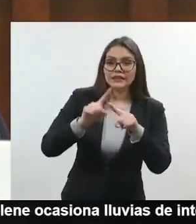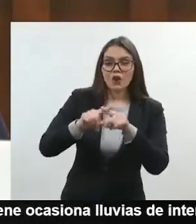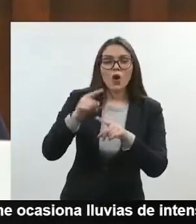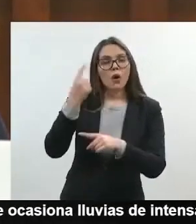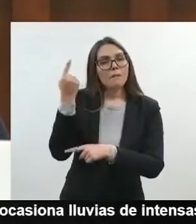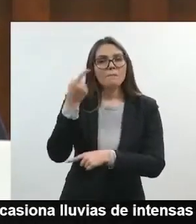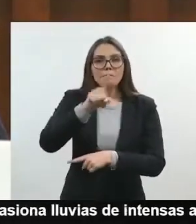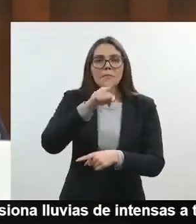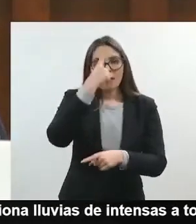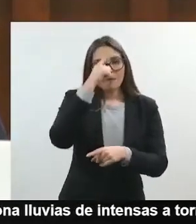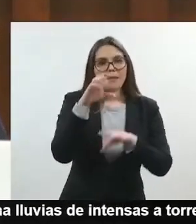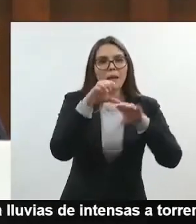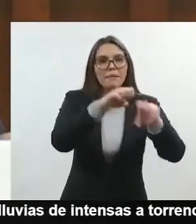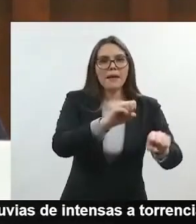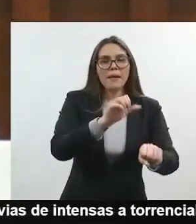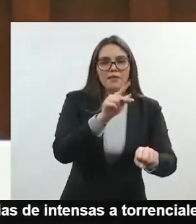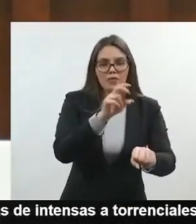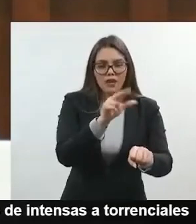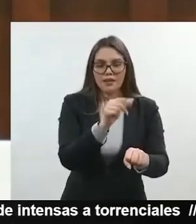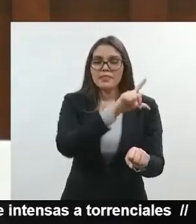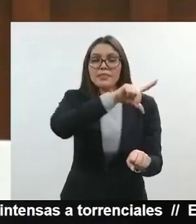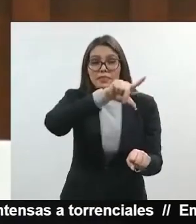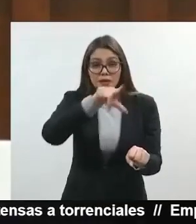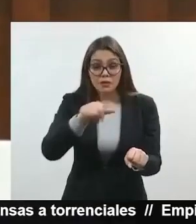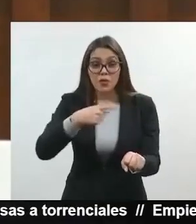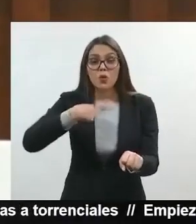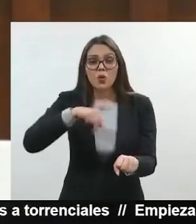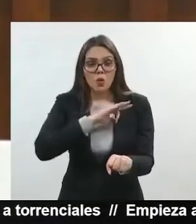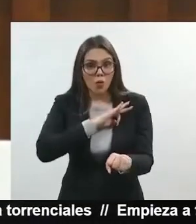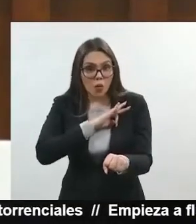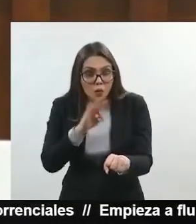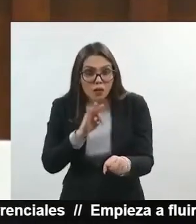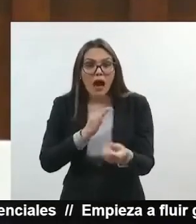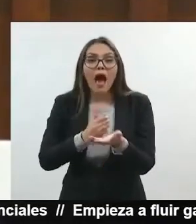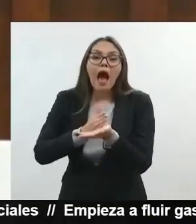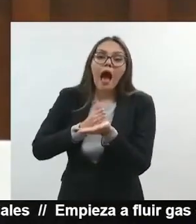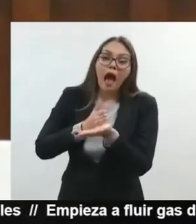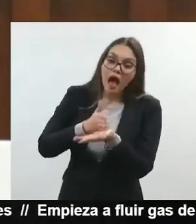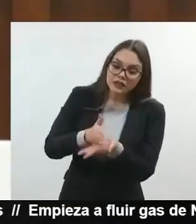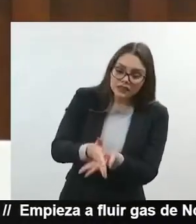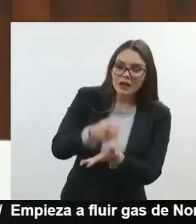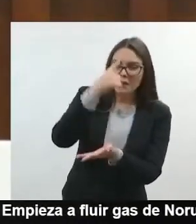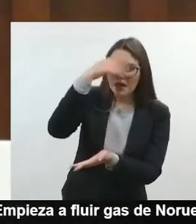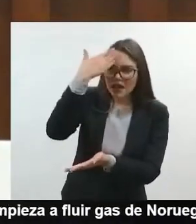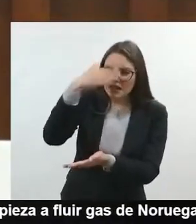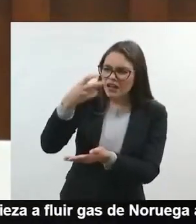Nosotros, una vez judicializadas, tuvimos acceso a esta información